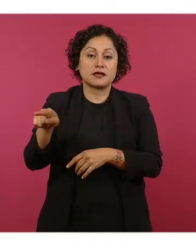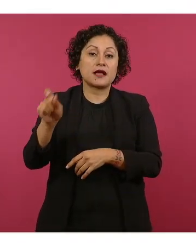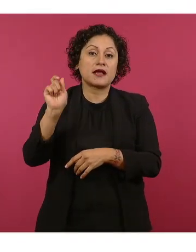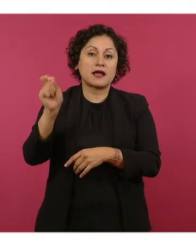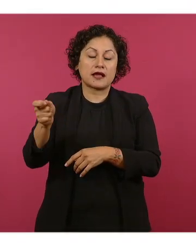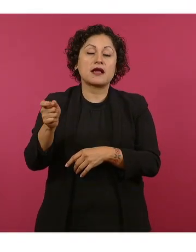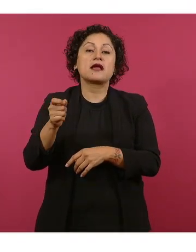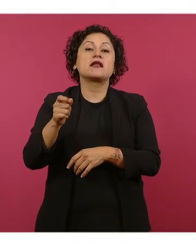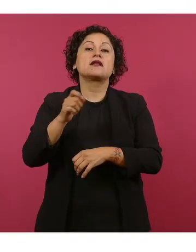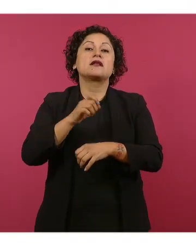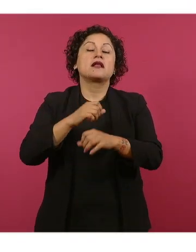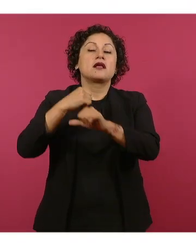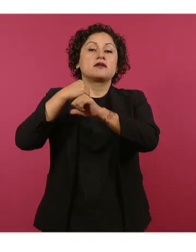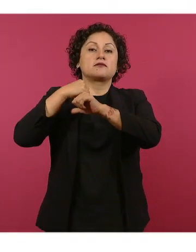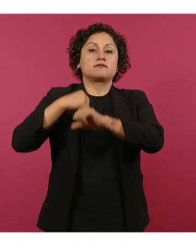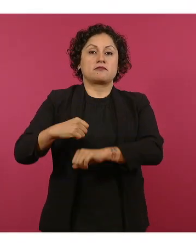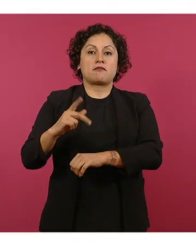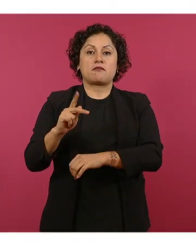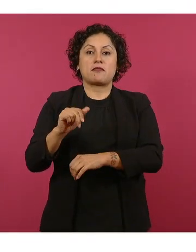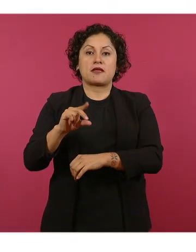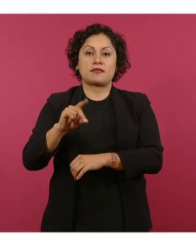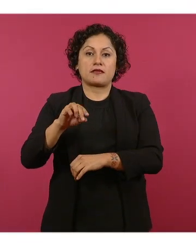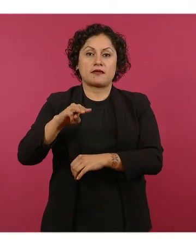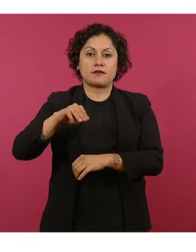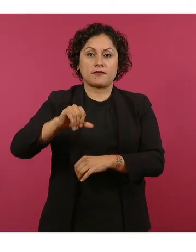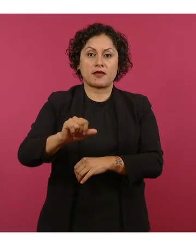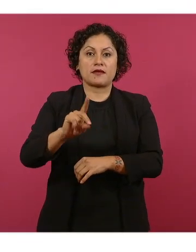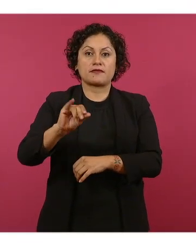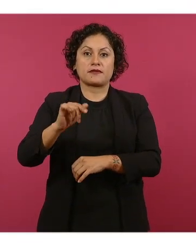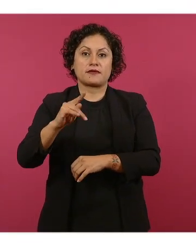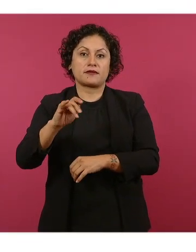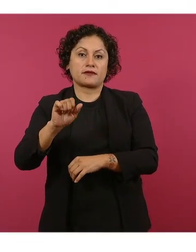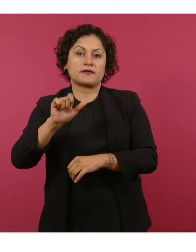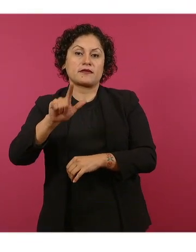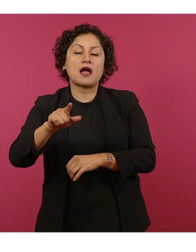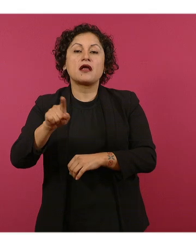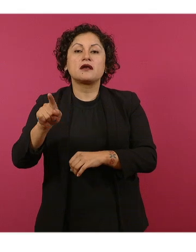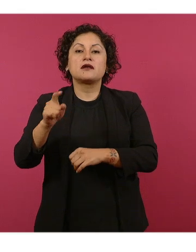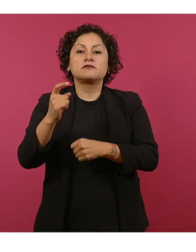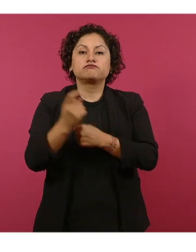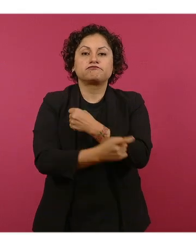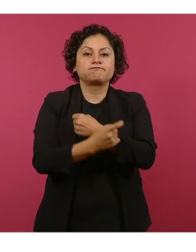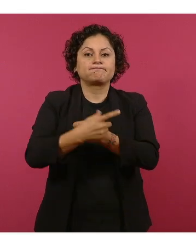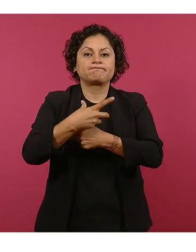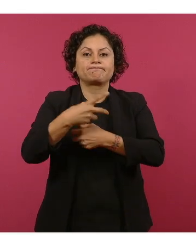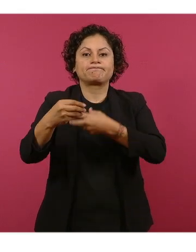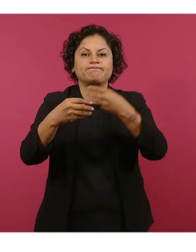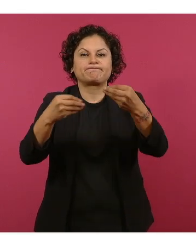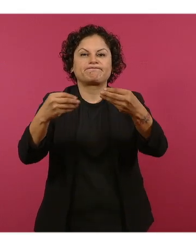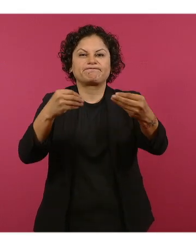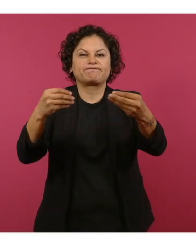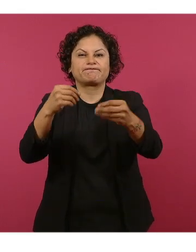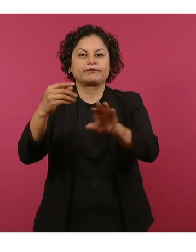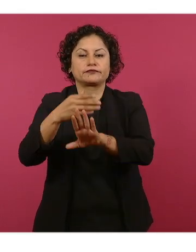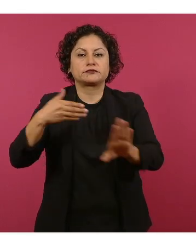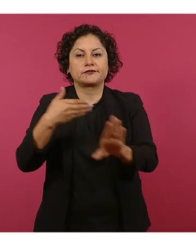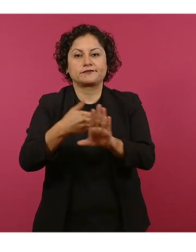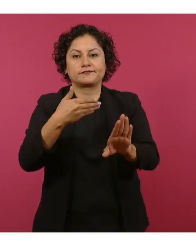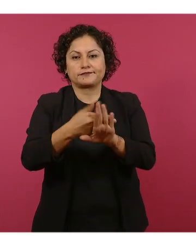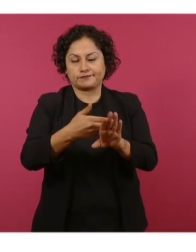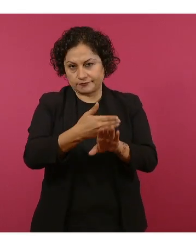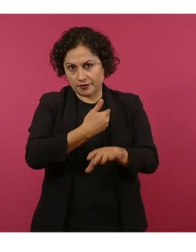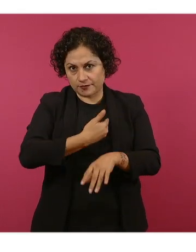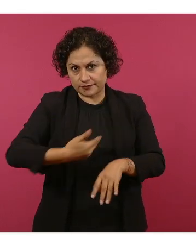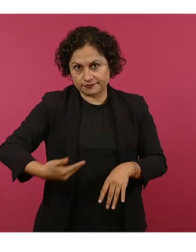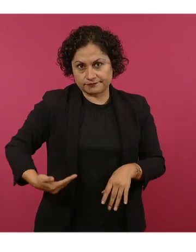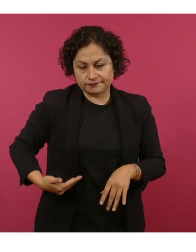Han pasado 12 semanas ya desde que iniciaron los ataques de guerra sucia en contra del presidente Andrés Manuel López Obrador.